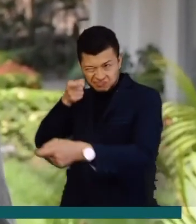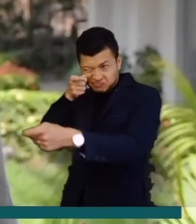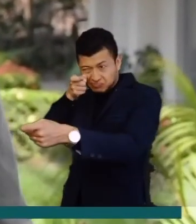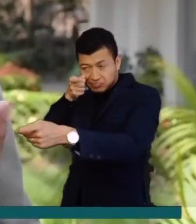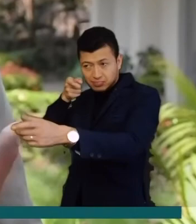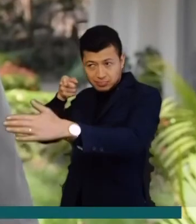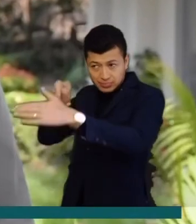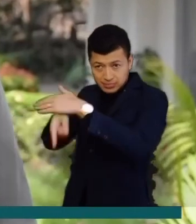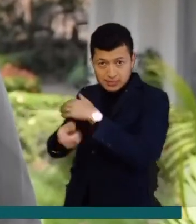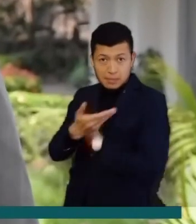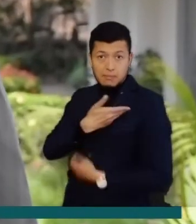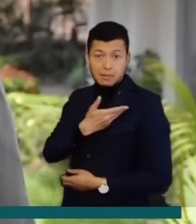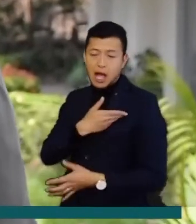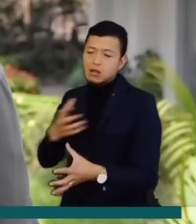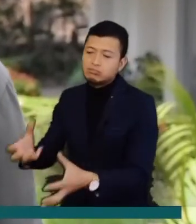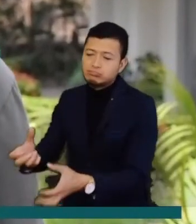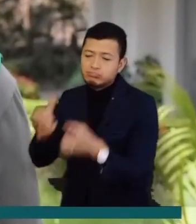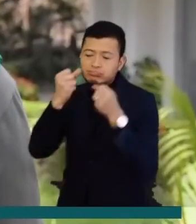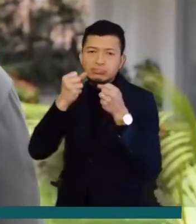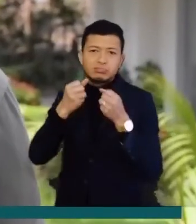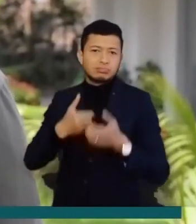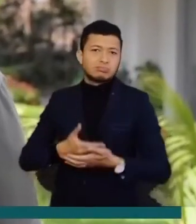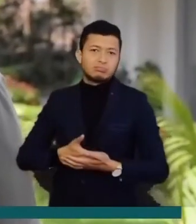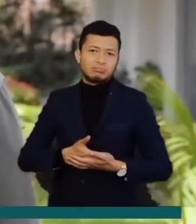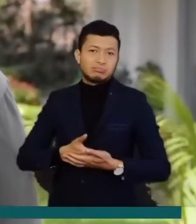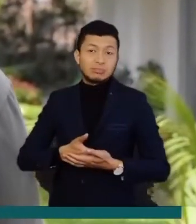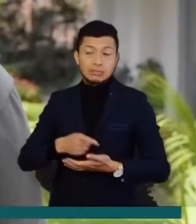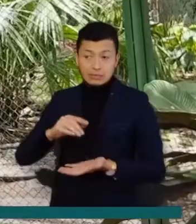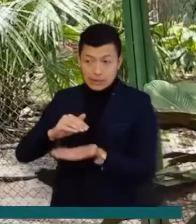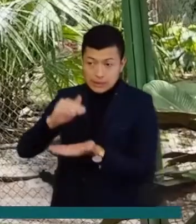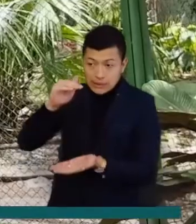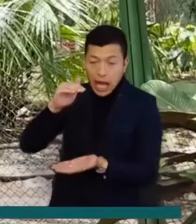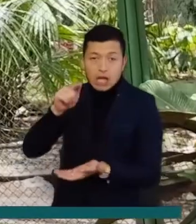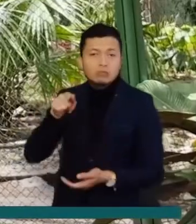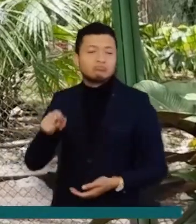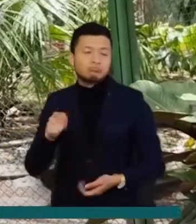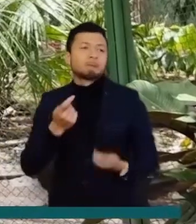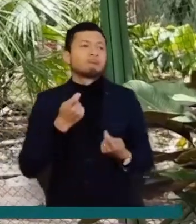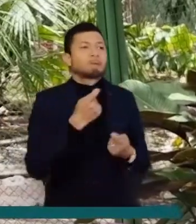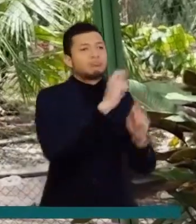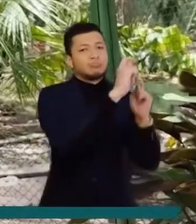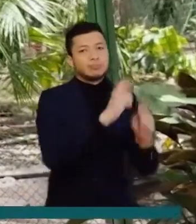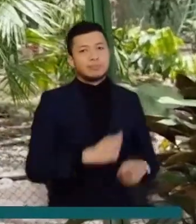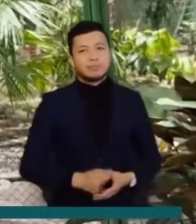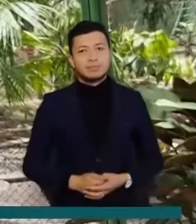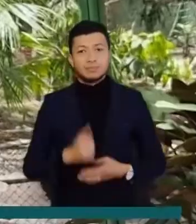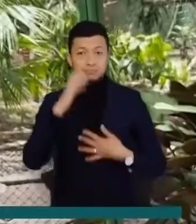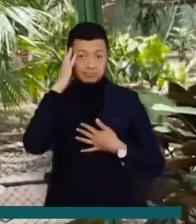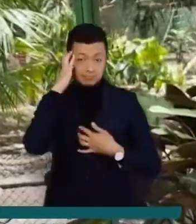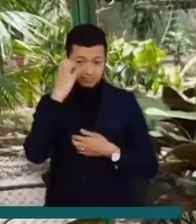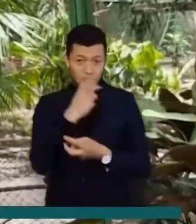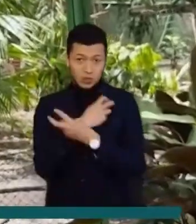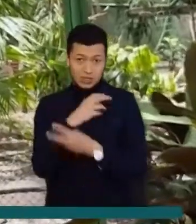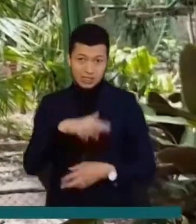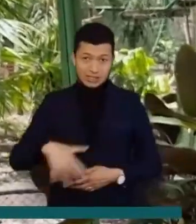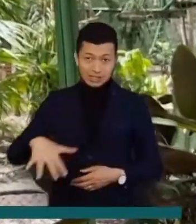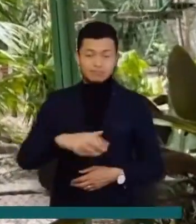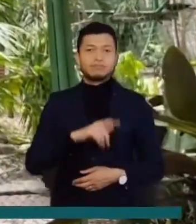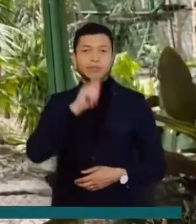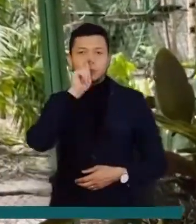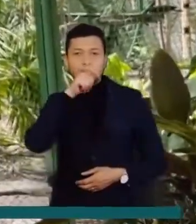matar la madre para poder obtener la cría y luego posteriormente venderla además de los monos en el departamento del huila especies como los loros